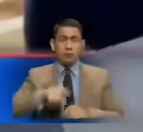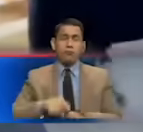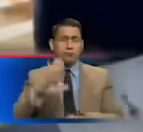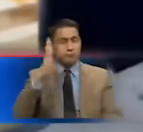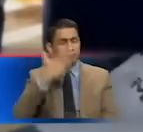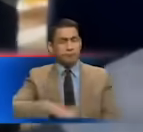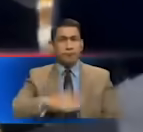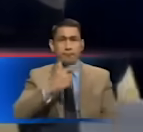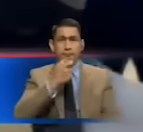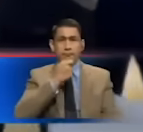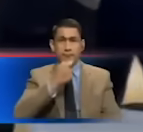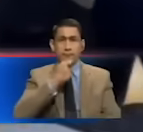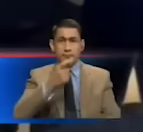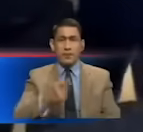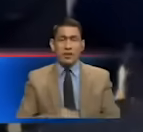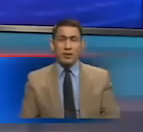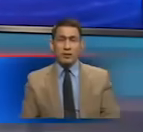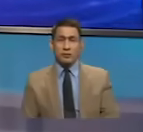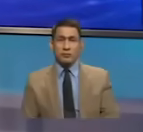Luis Gálvez, TC Televisión.